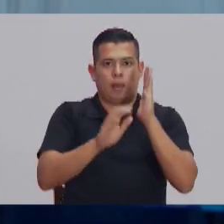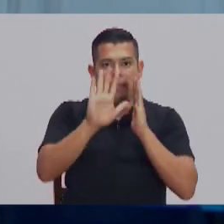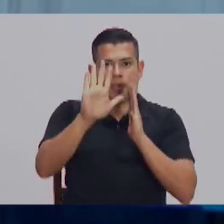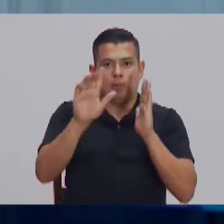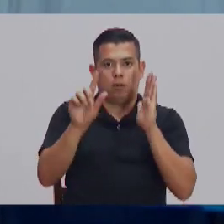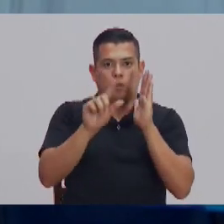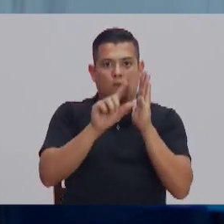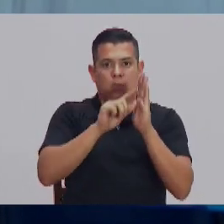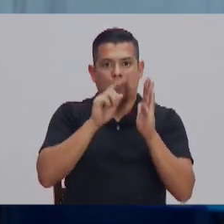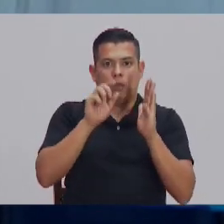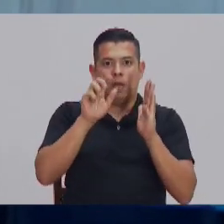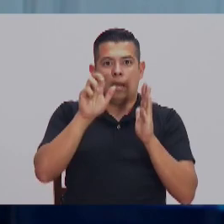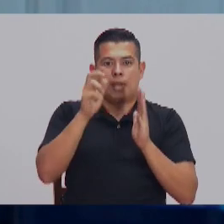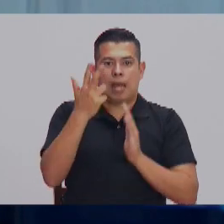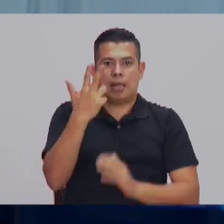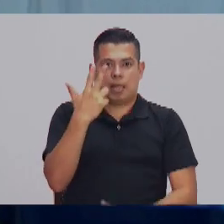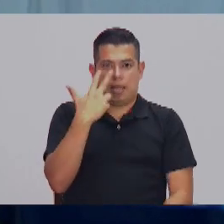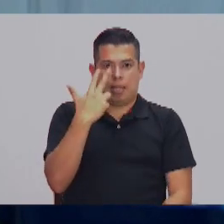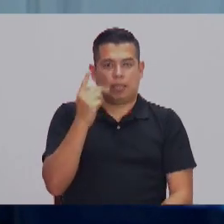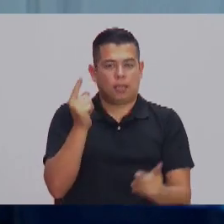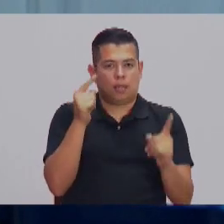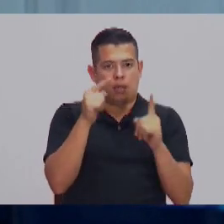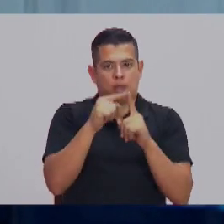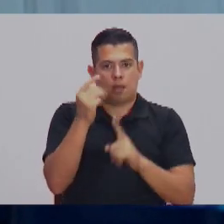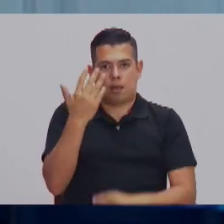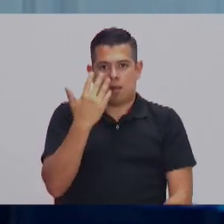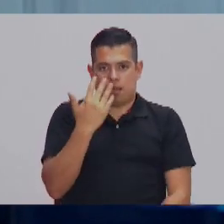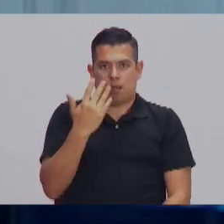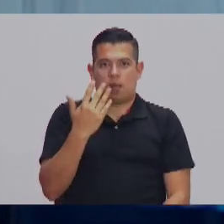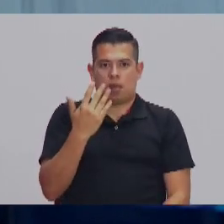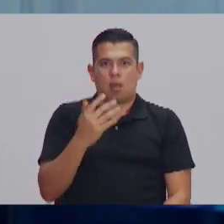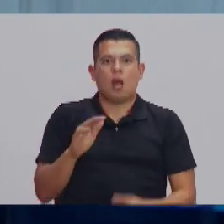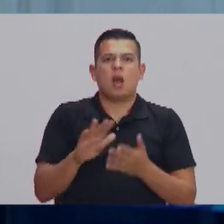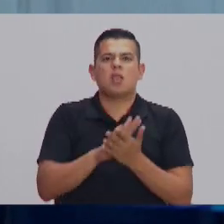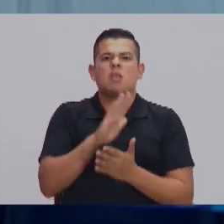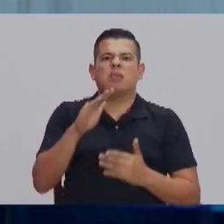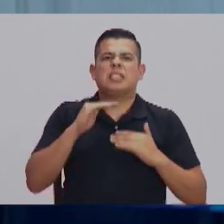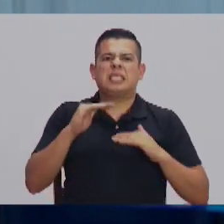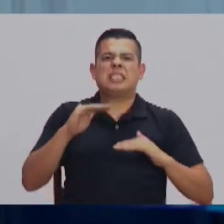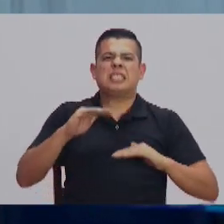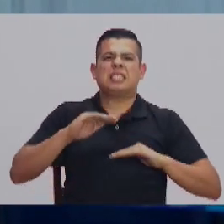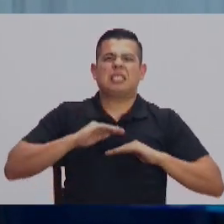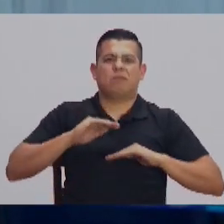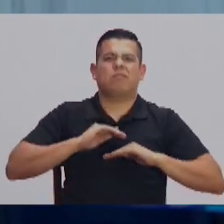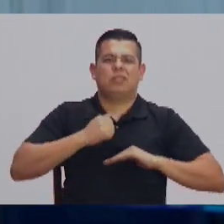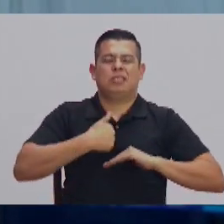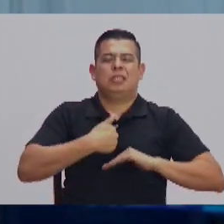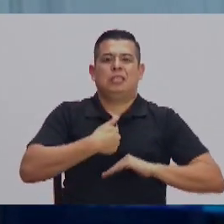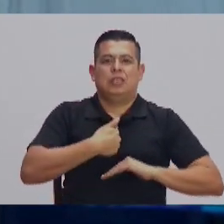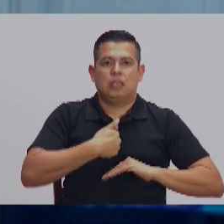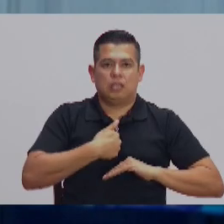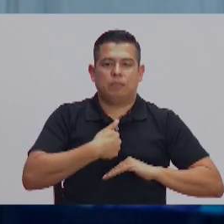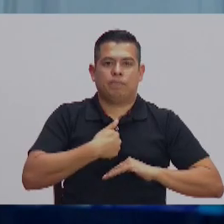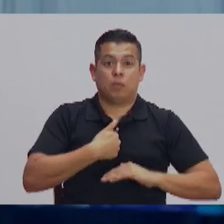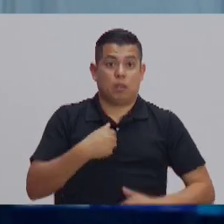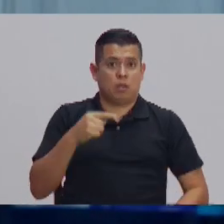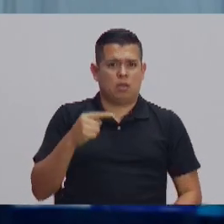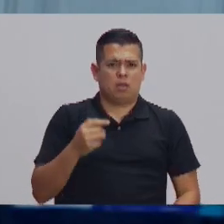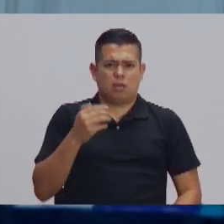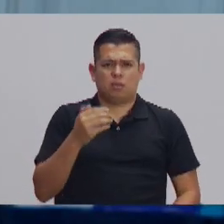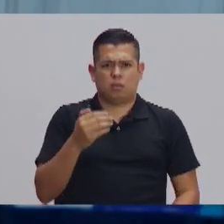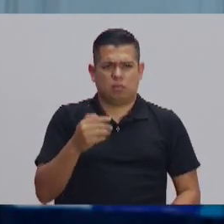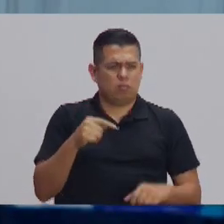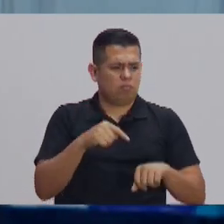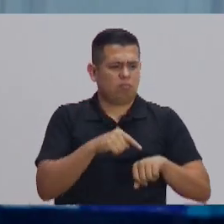5 versículo del 13 al 15 estancados espirituales déjame decirte que no solamente en este